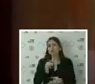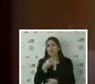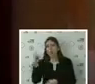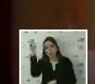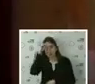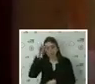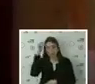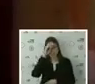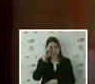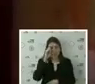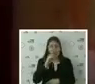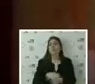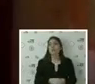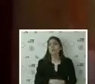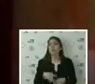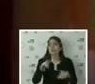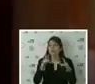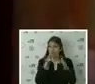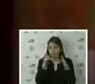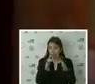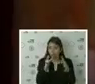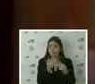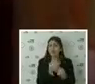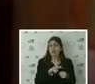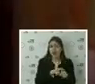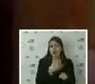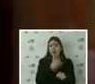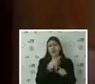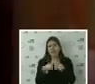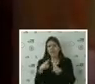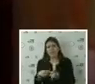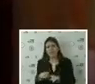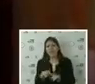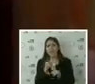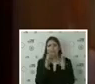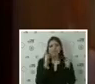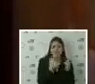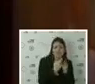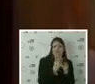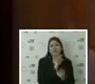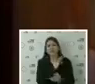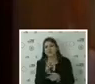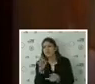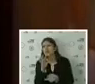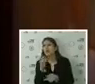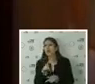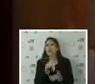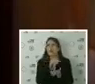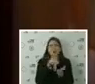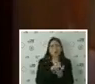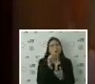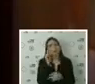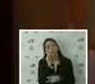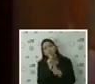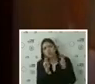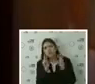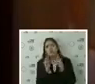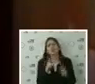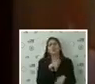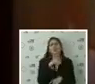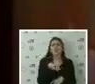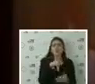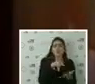rescatar. No sé, redes sociales está lleno de webinars, de momentos, de espacios académicos,